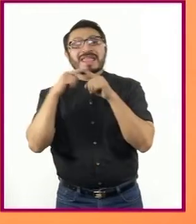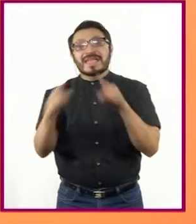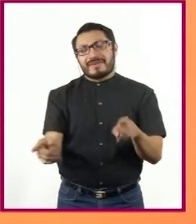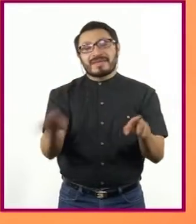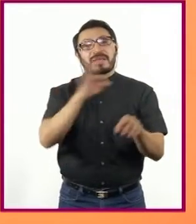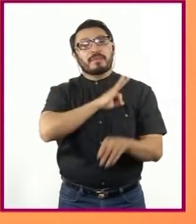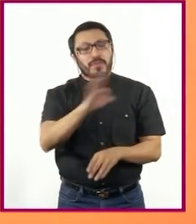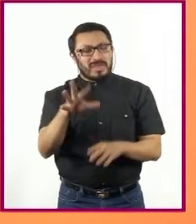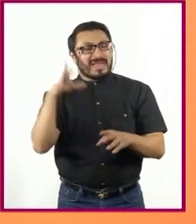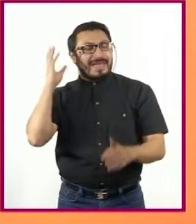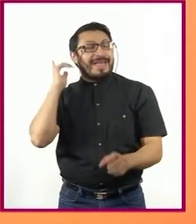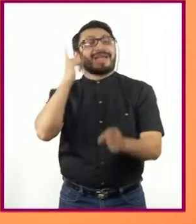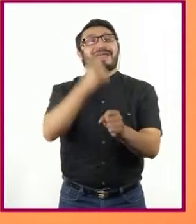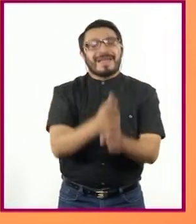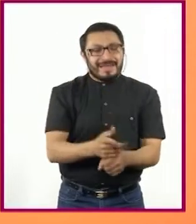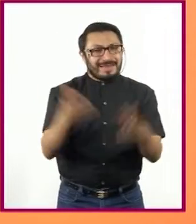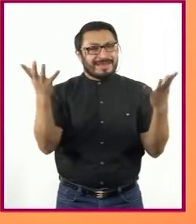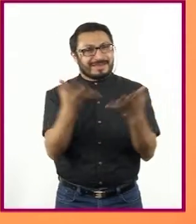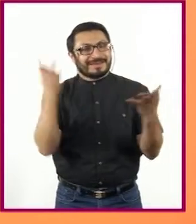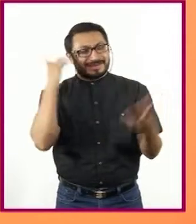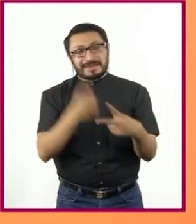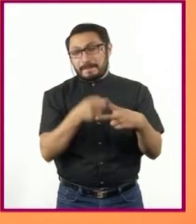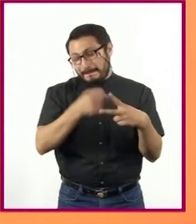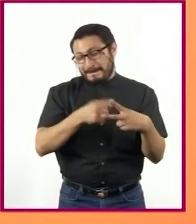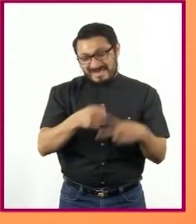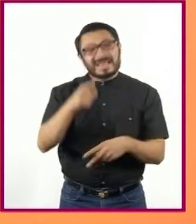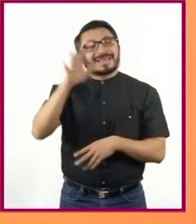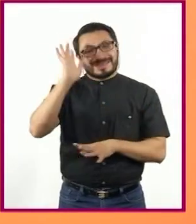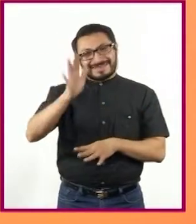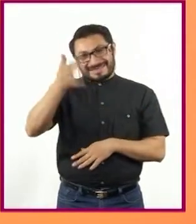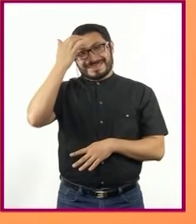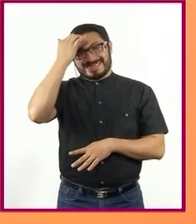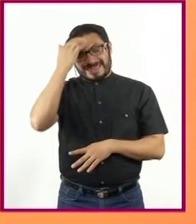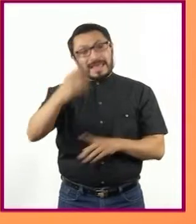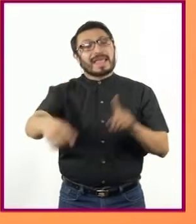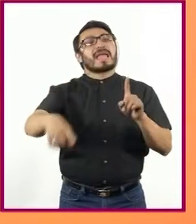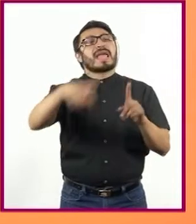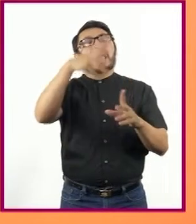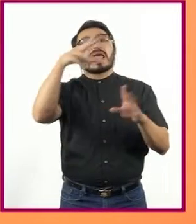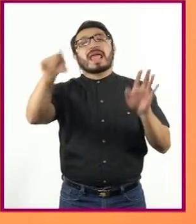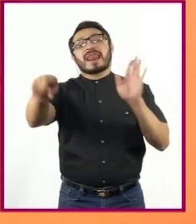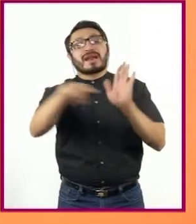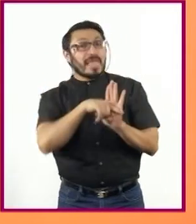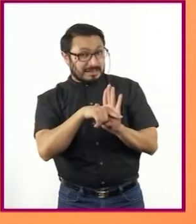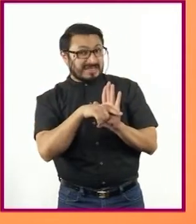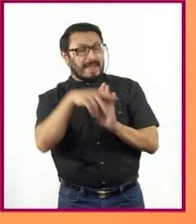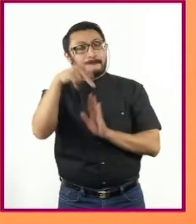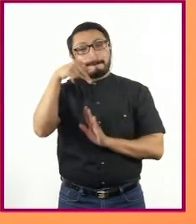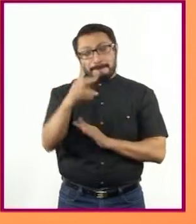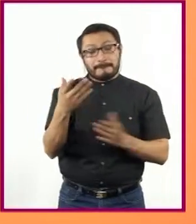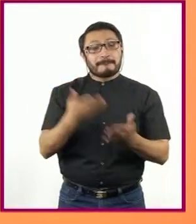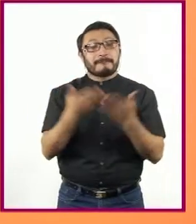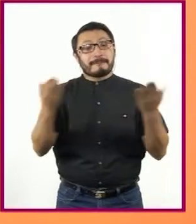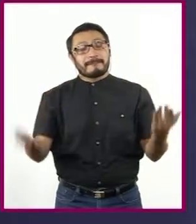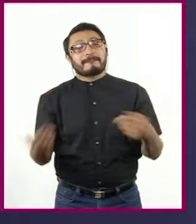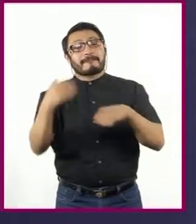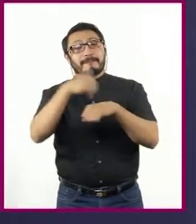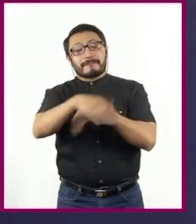podemos obtener al realizar una operación que ya conocemos, una sustracción, pero ahora con números